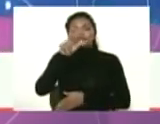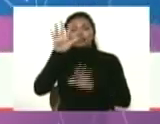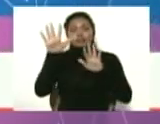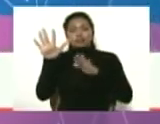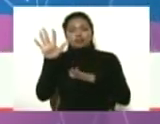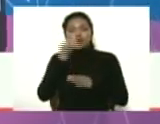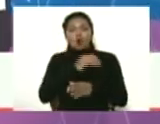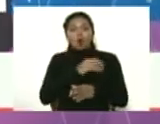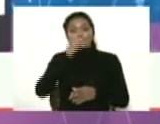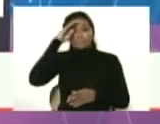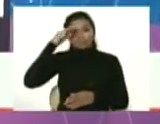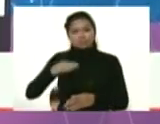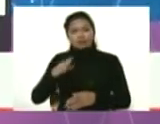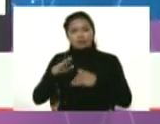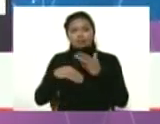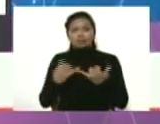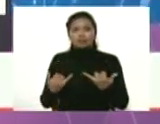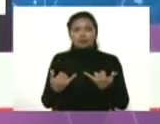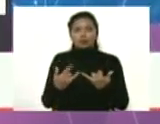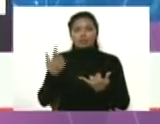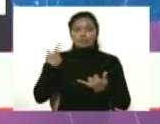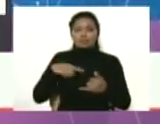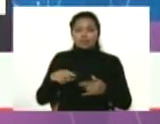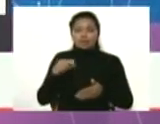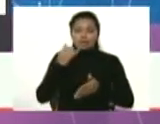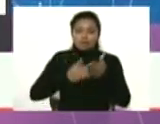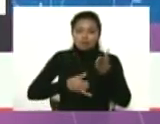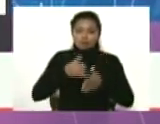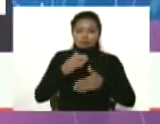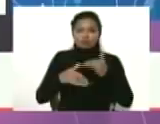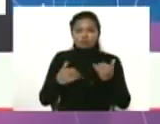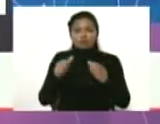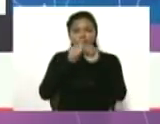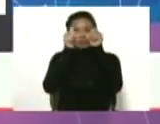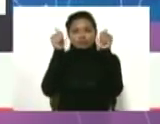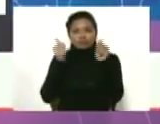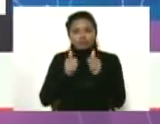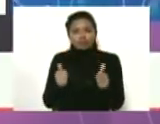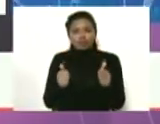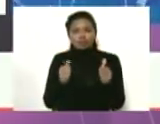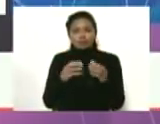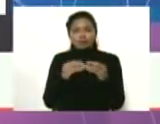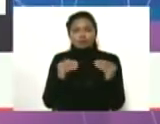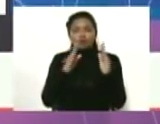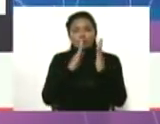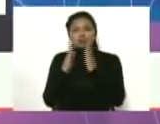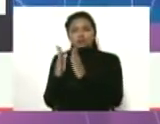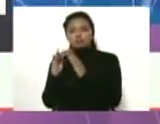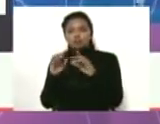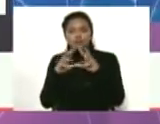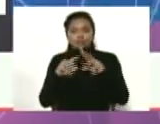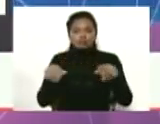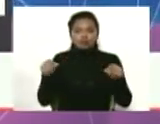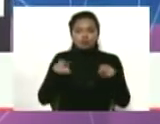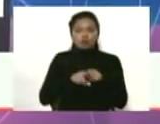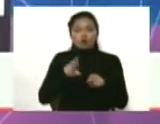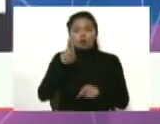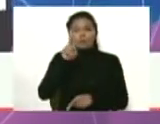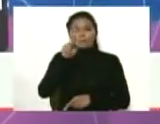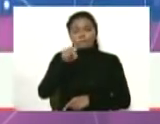3.295.335 milicianos con que cuenta el registro del Sistema Organizativo Territorial